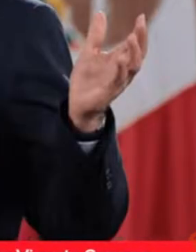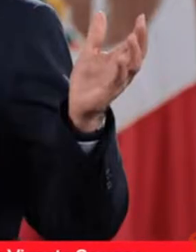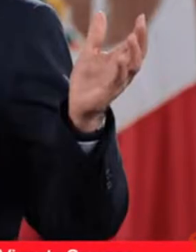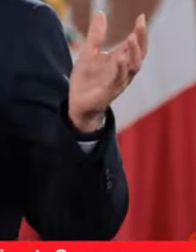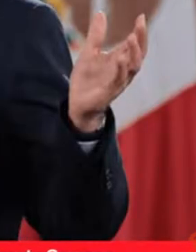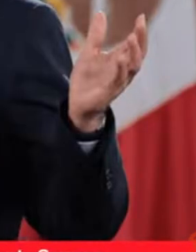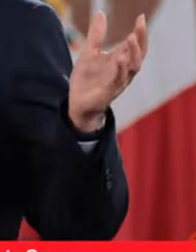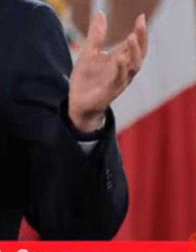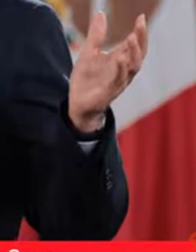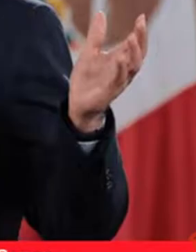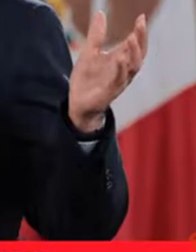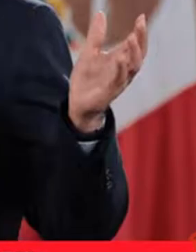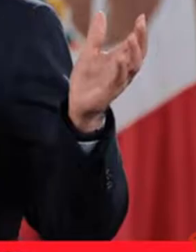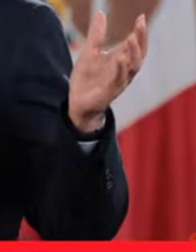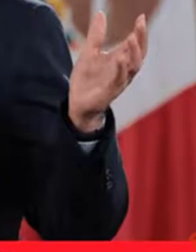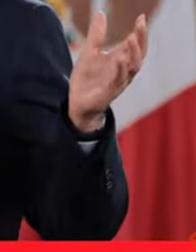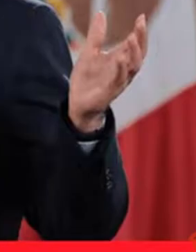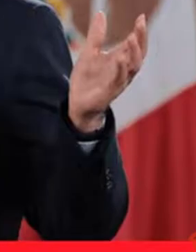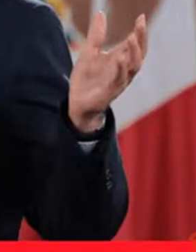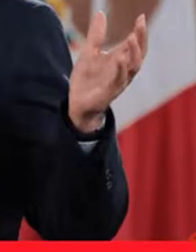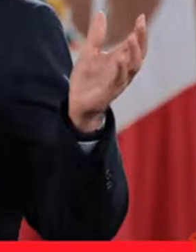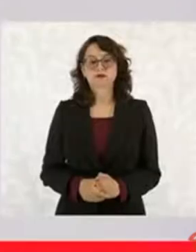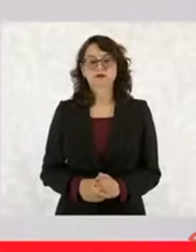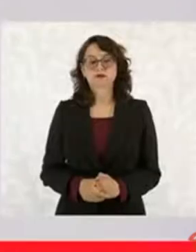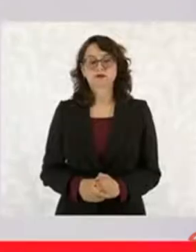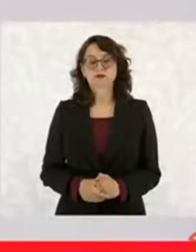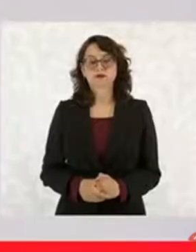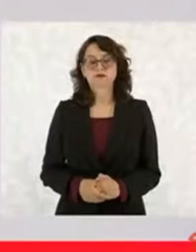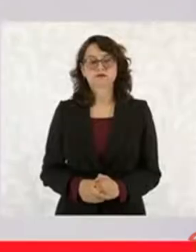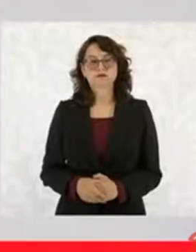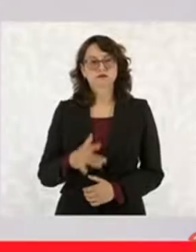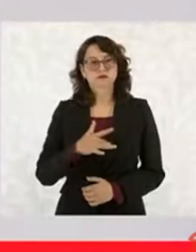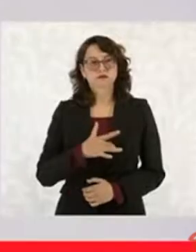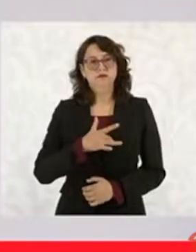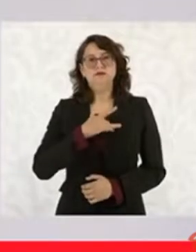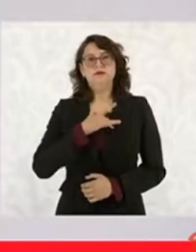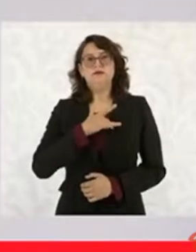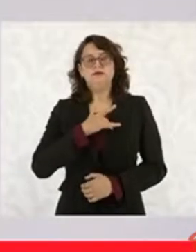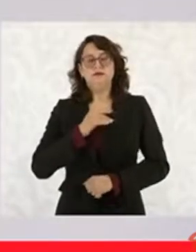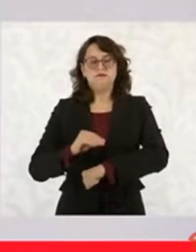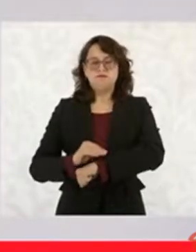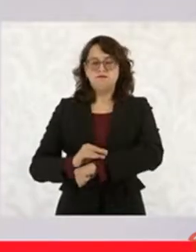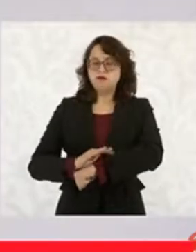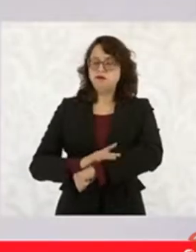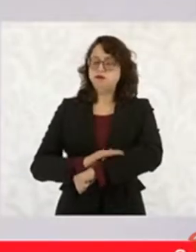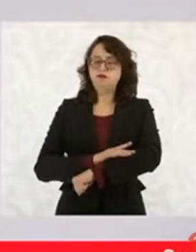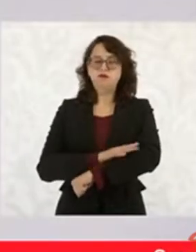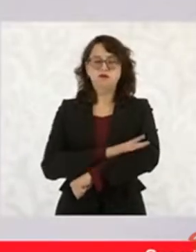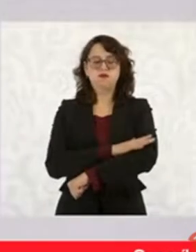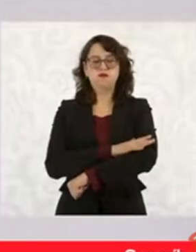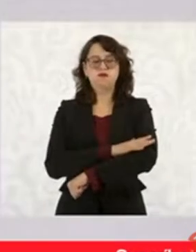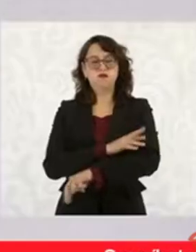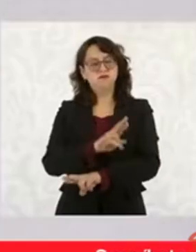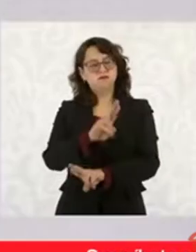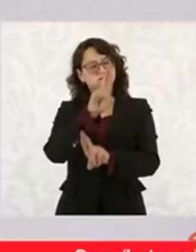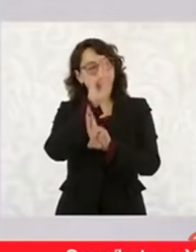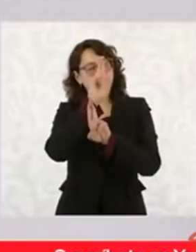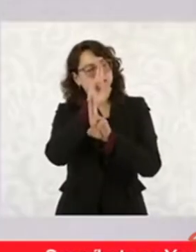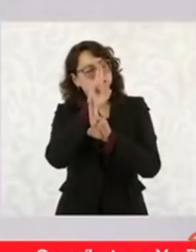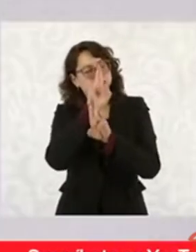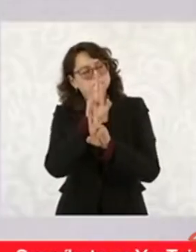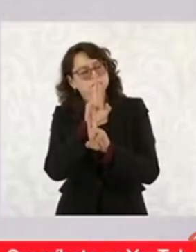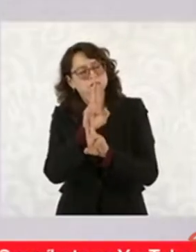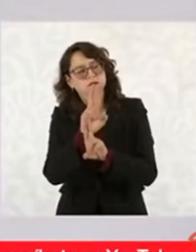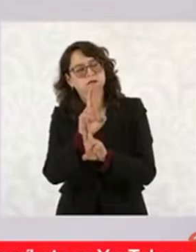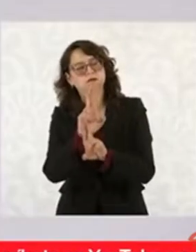estabas entrevistando, ¿no? Pues tal vez de una forma muy concreta, igual, ¿no? De una forma muy concreta, la